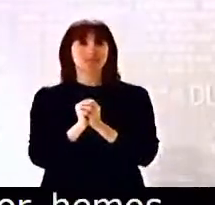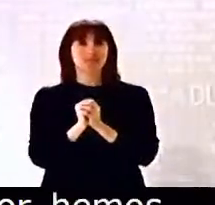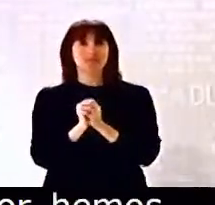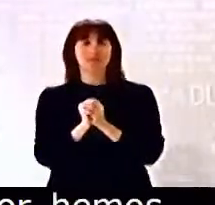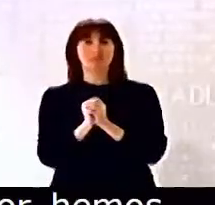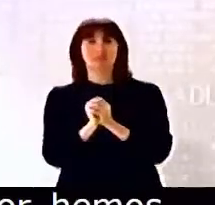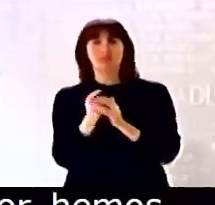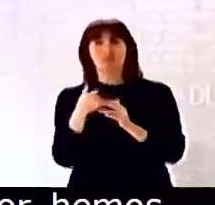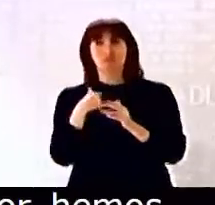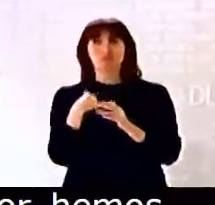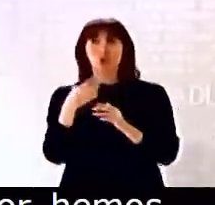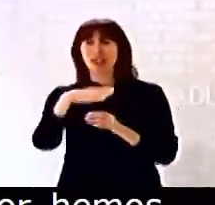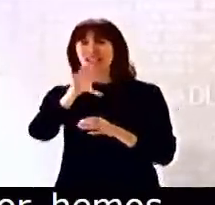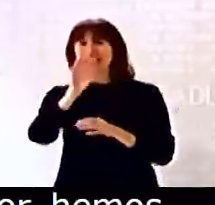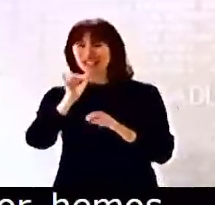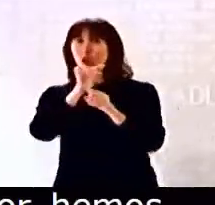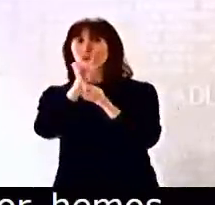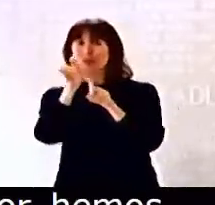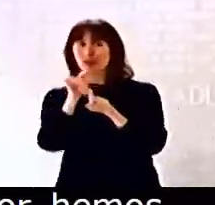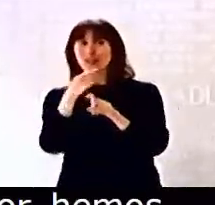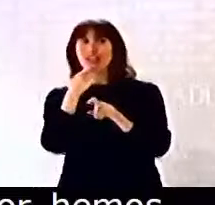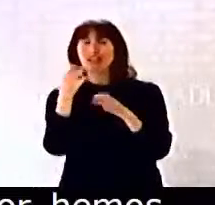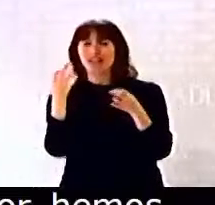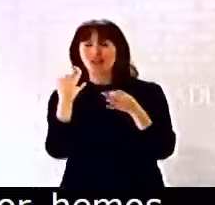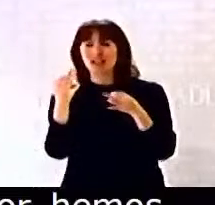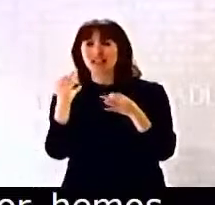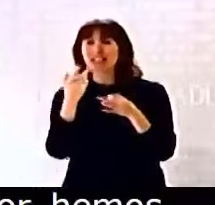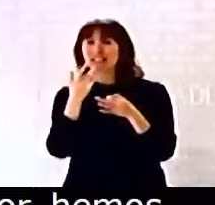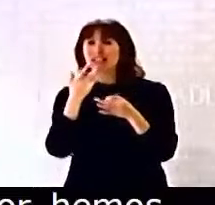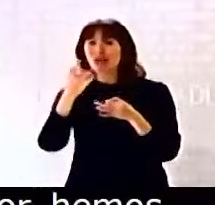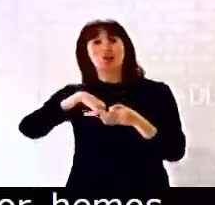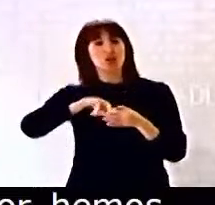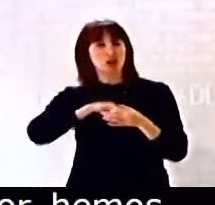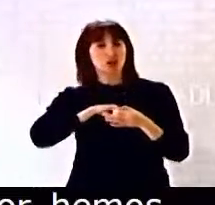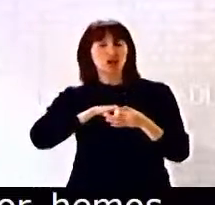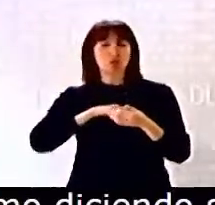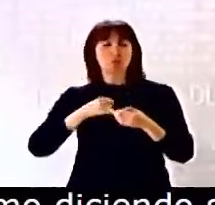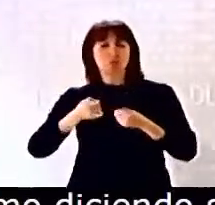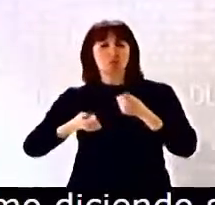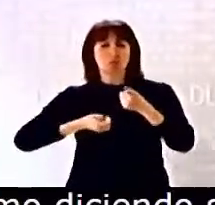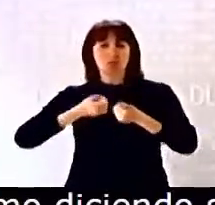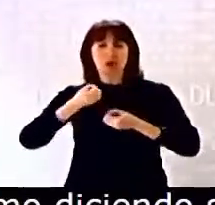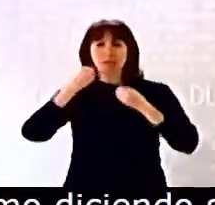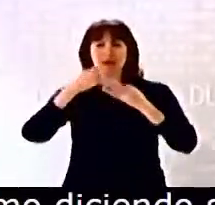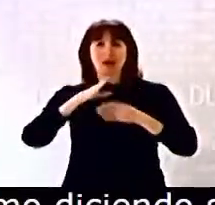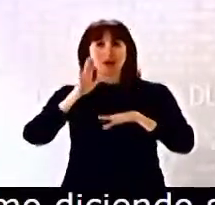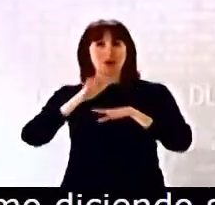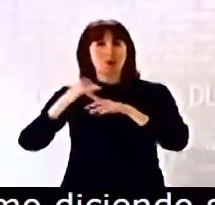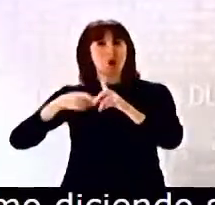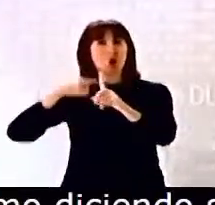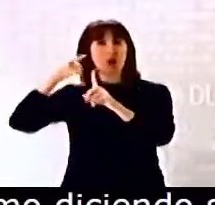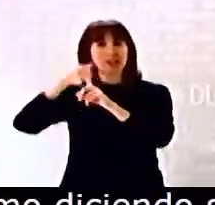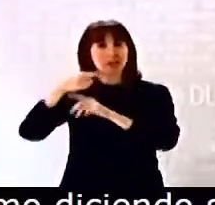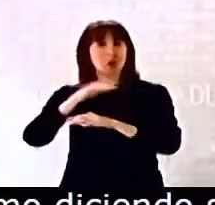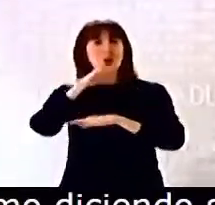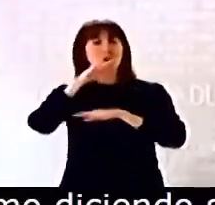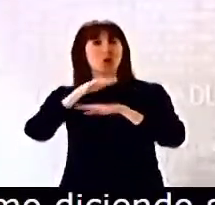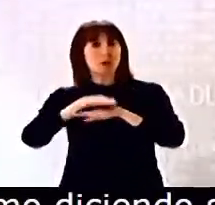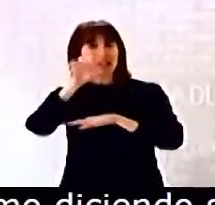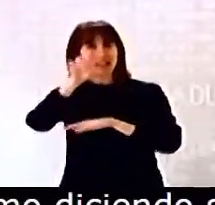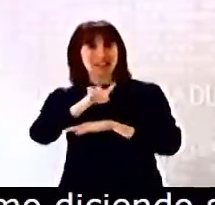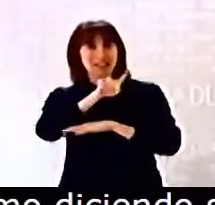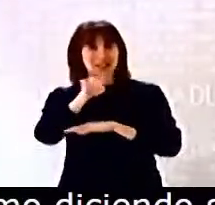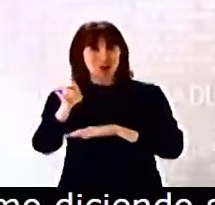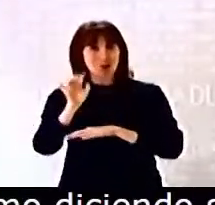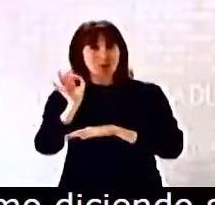Creo que le he entendido la pregunta como diciendo que si vamos a buen ritmo de vacunación para alcanzar el objetivo que nos habíamos marcado con respecto a la